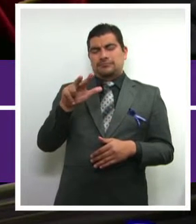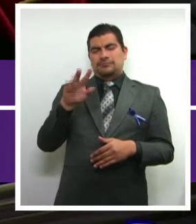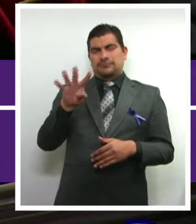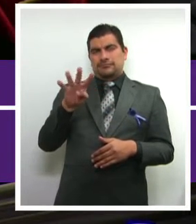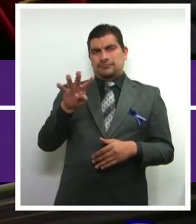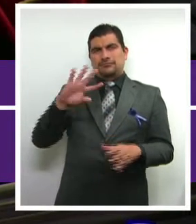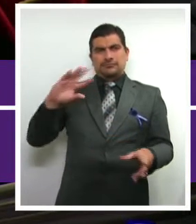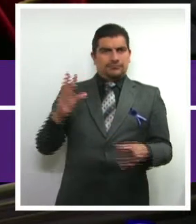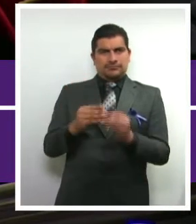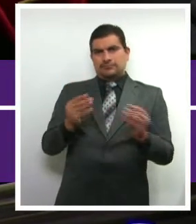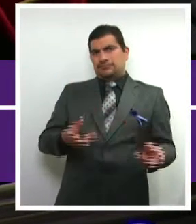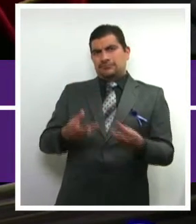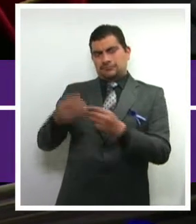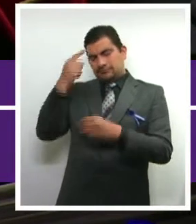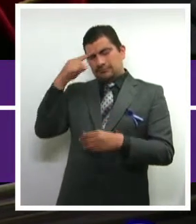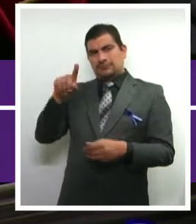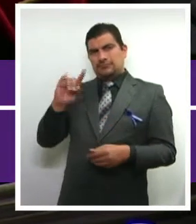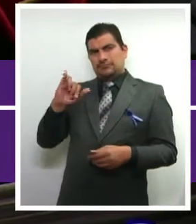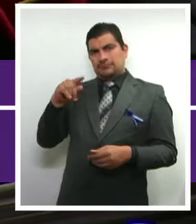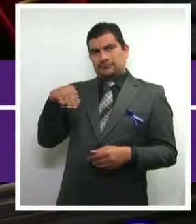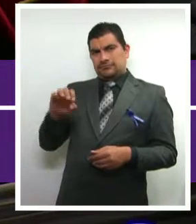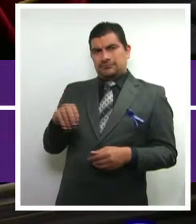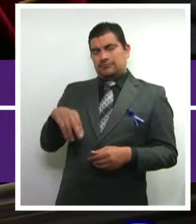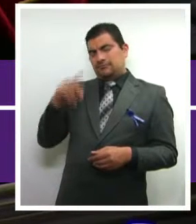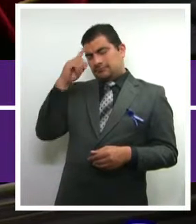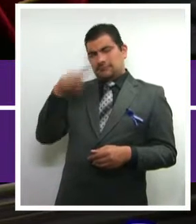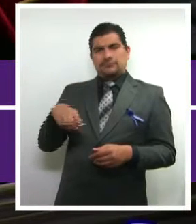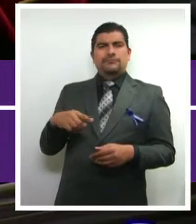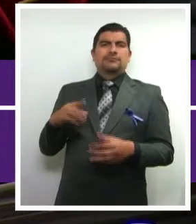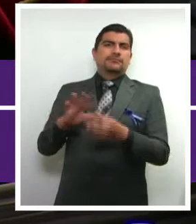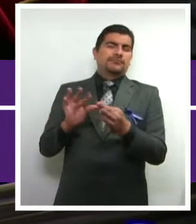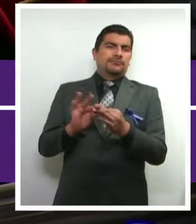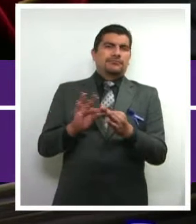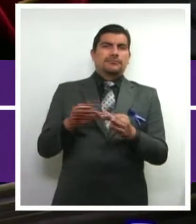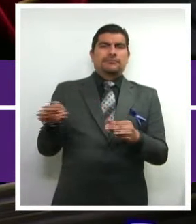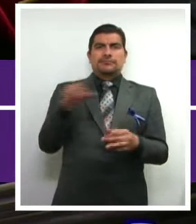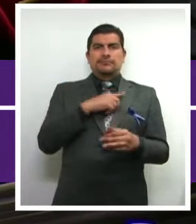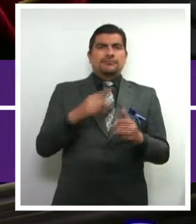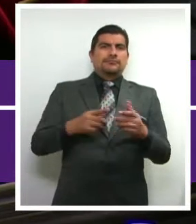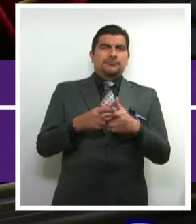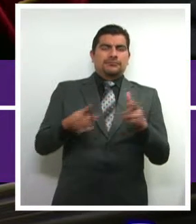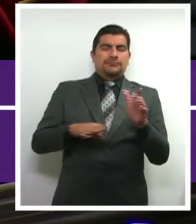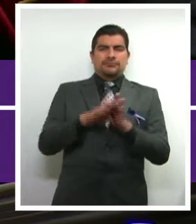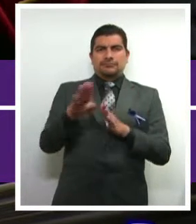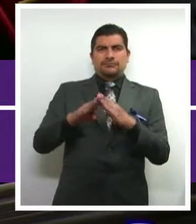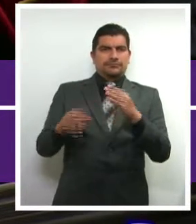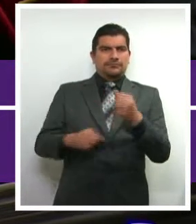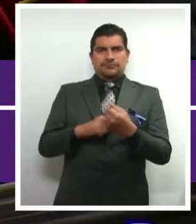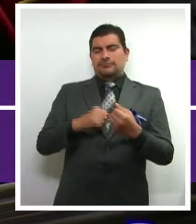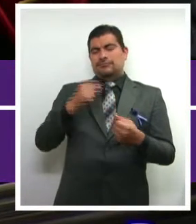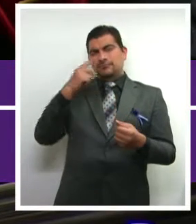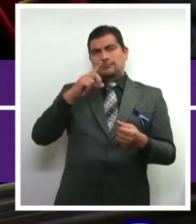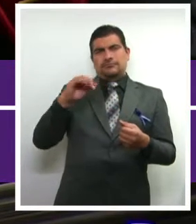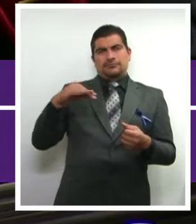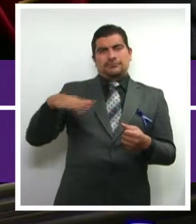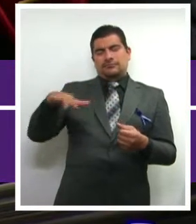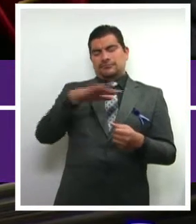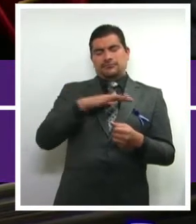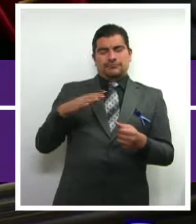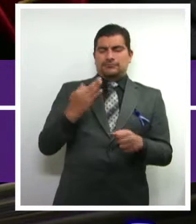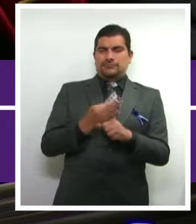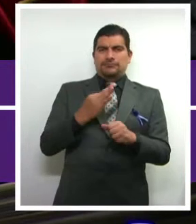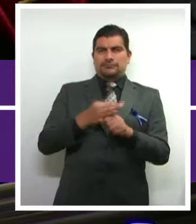y 19 para dictamen. A la Comisión de Desarrollo Sostenible y Planeación Democrática, los